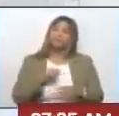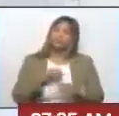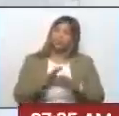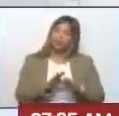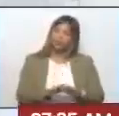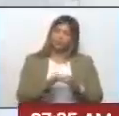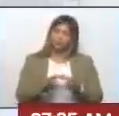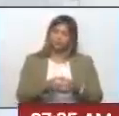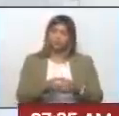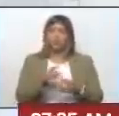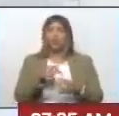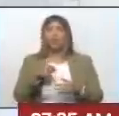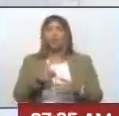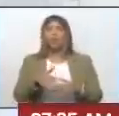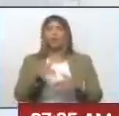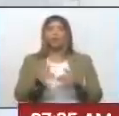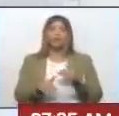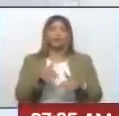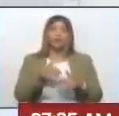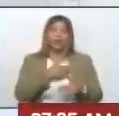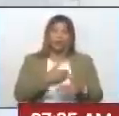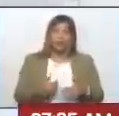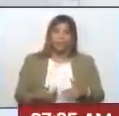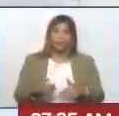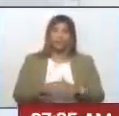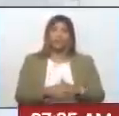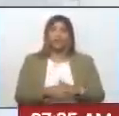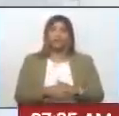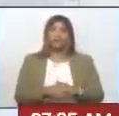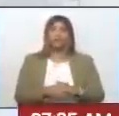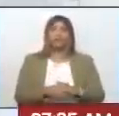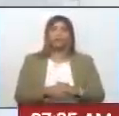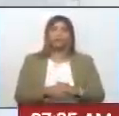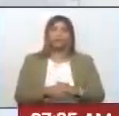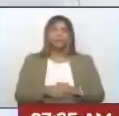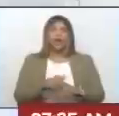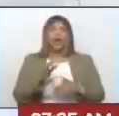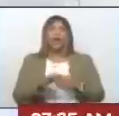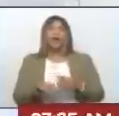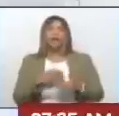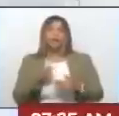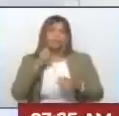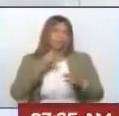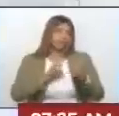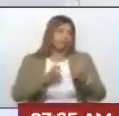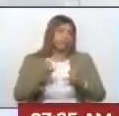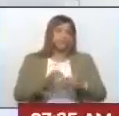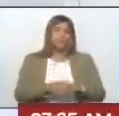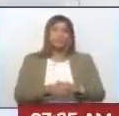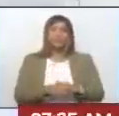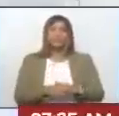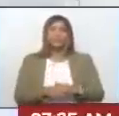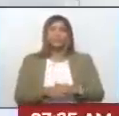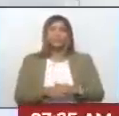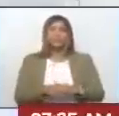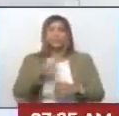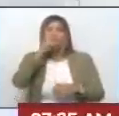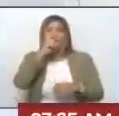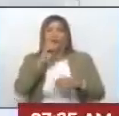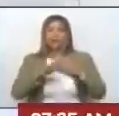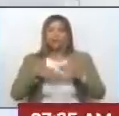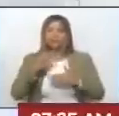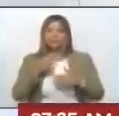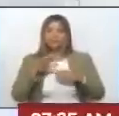las candidaturas a la presidencia de la República, ya para las candidaturas en un año después